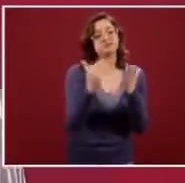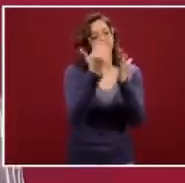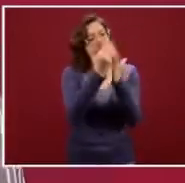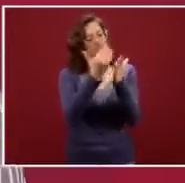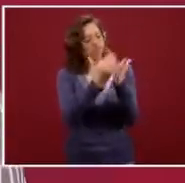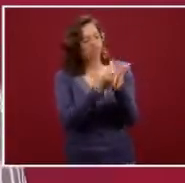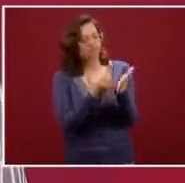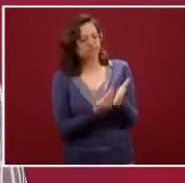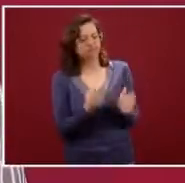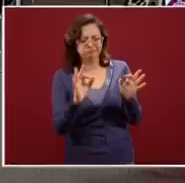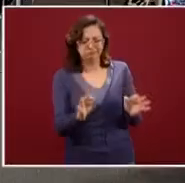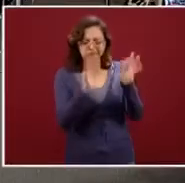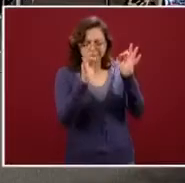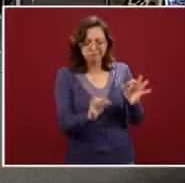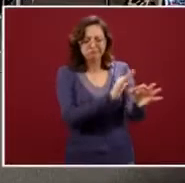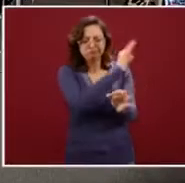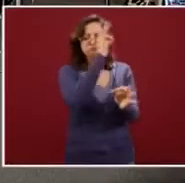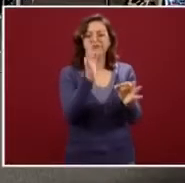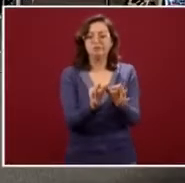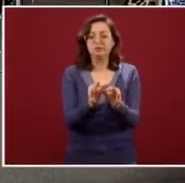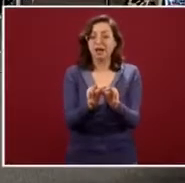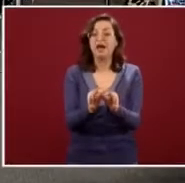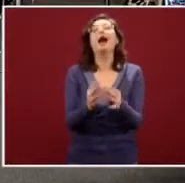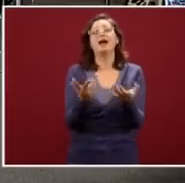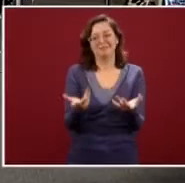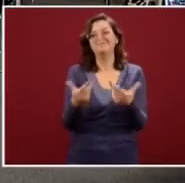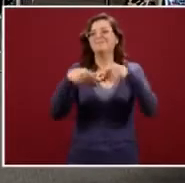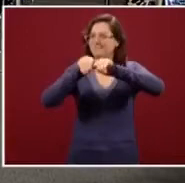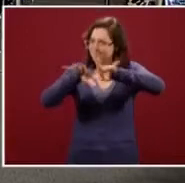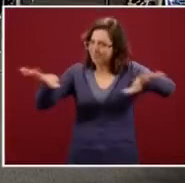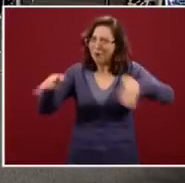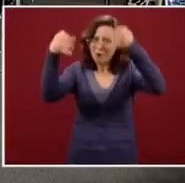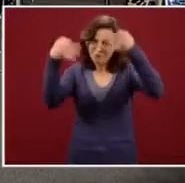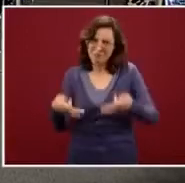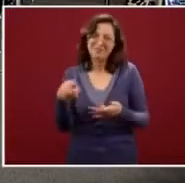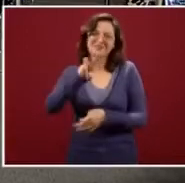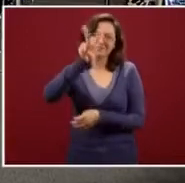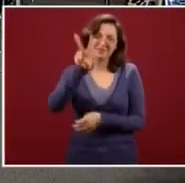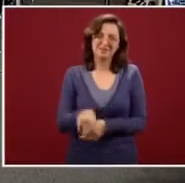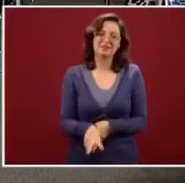manera oficial se anunciará por los canales correspondientes.